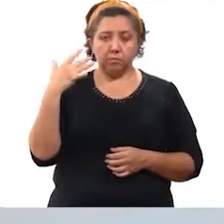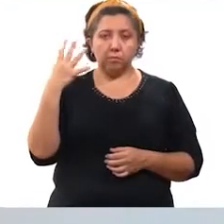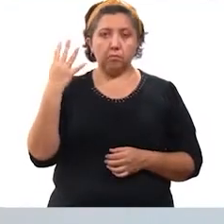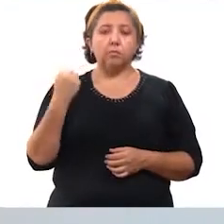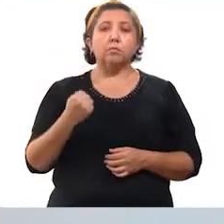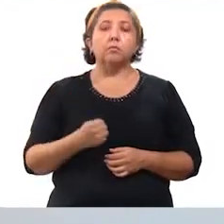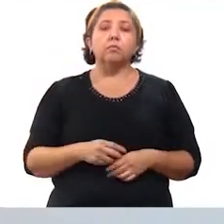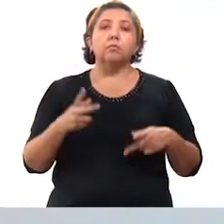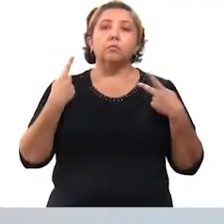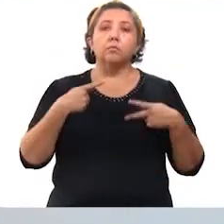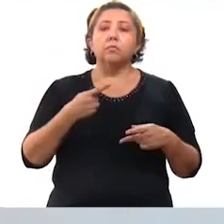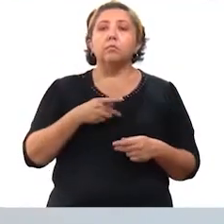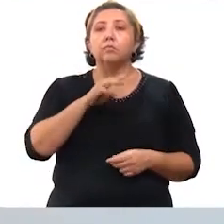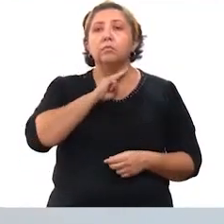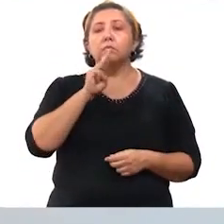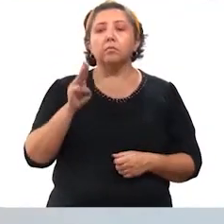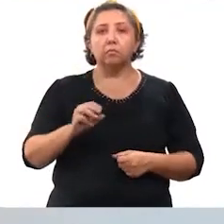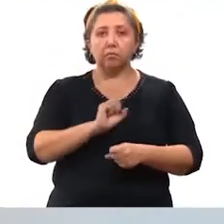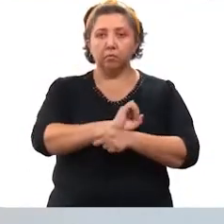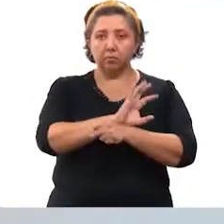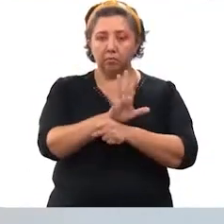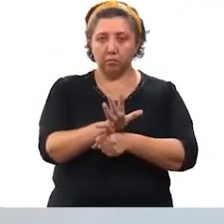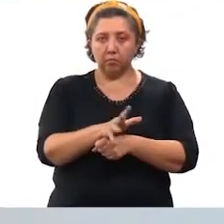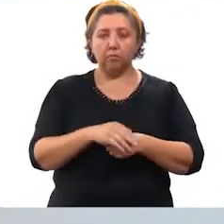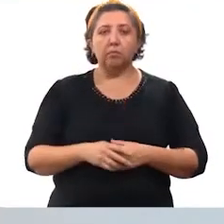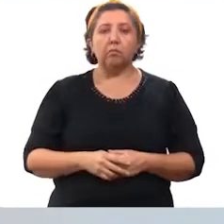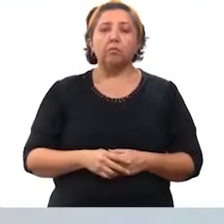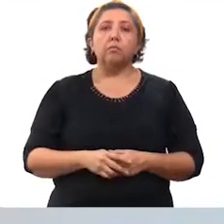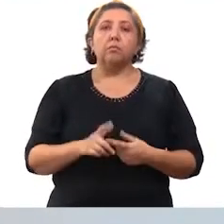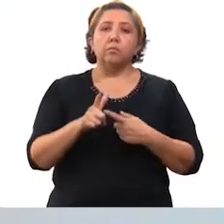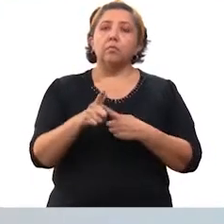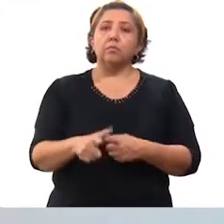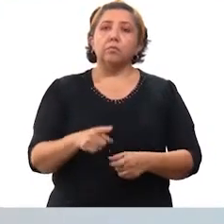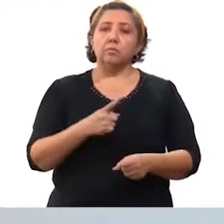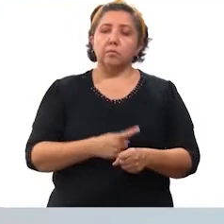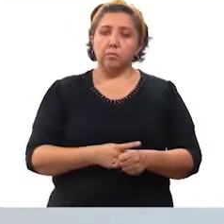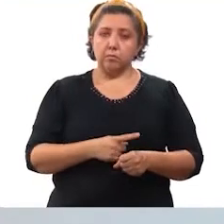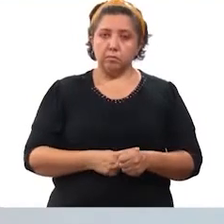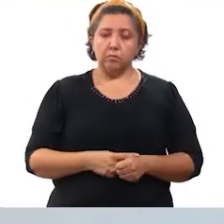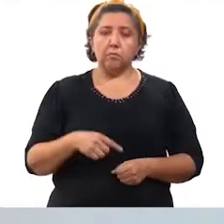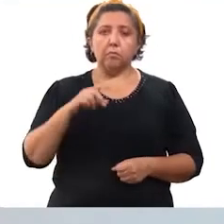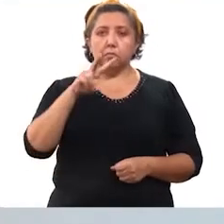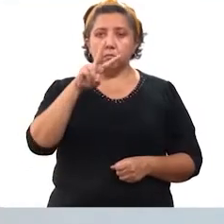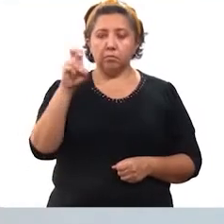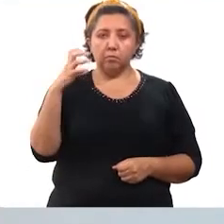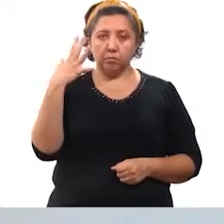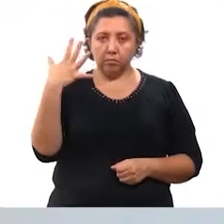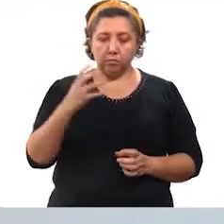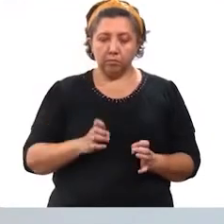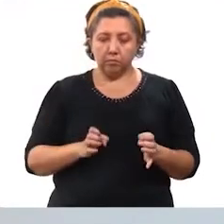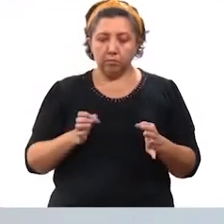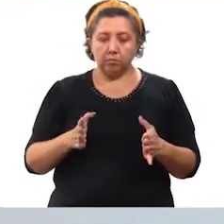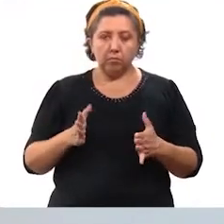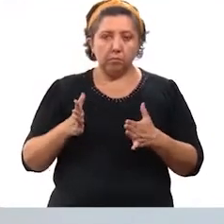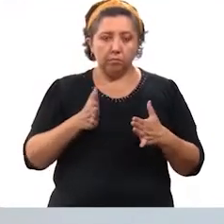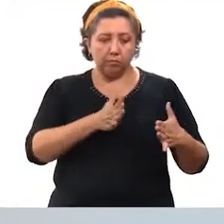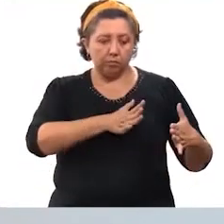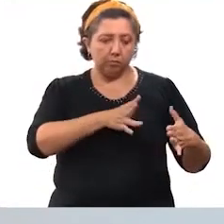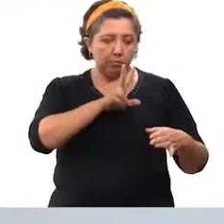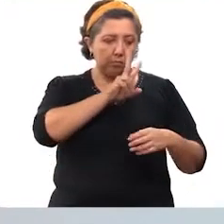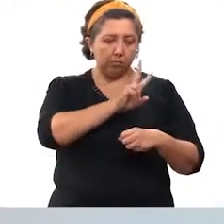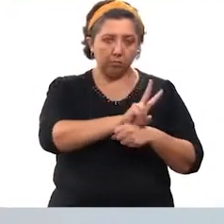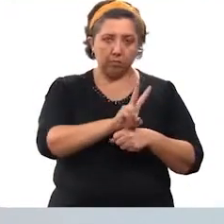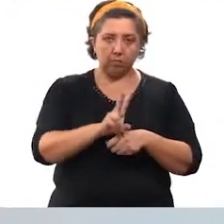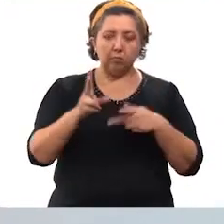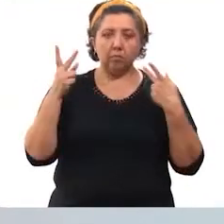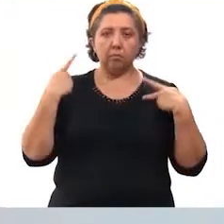6.459 las personas fallecidas a causa del coronavirus. De los casos activos, 205 están estables, aisladas